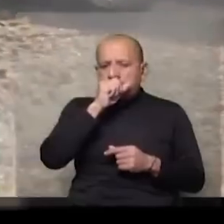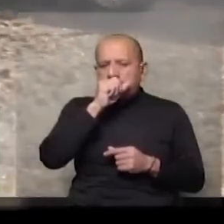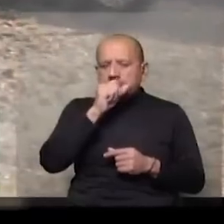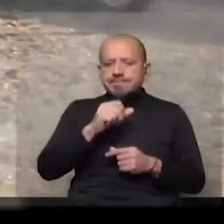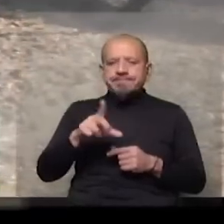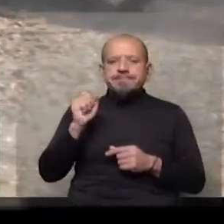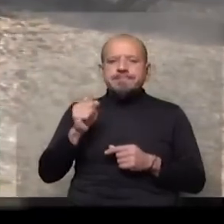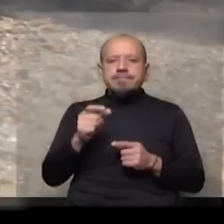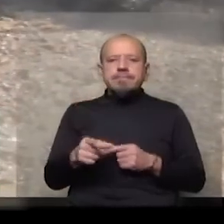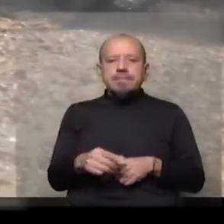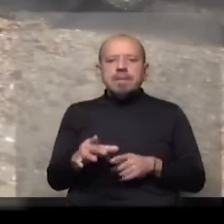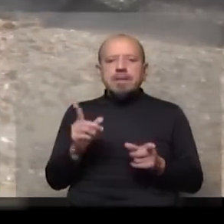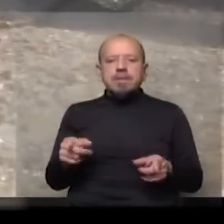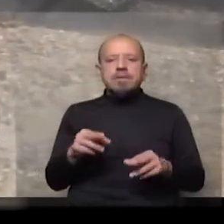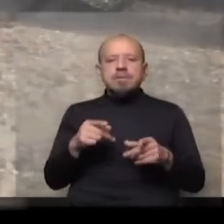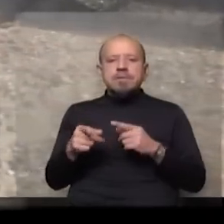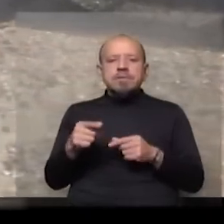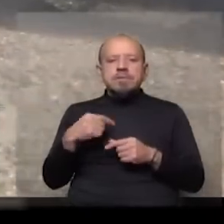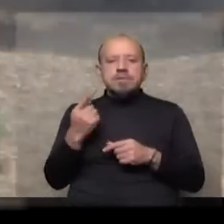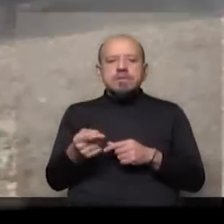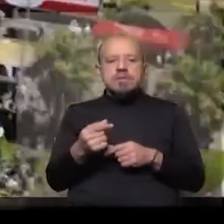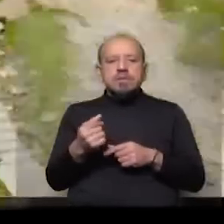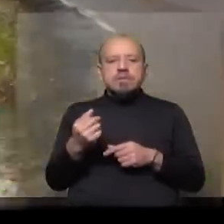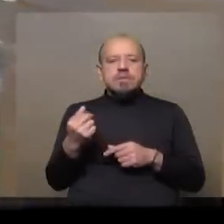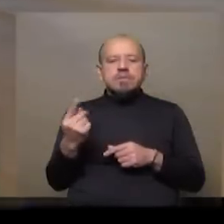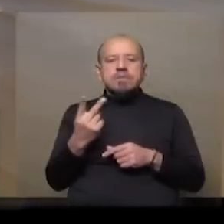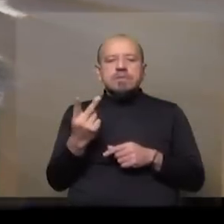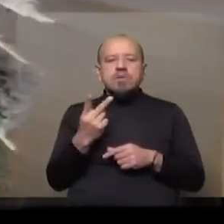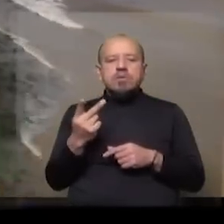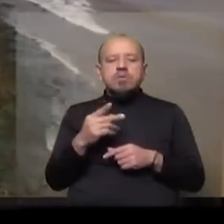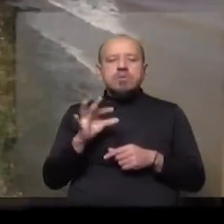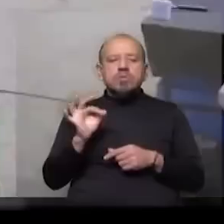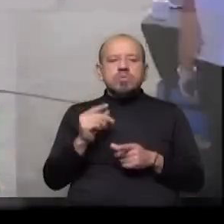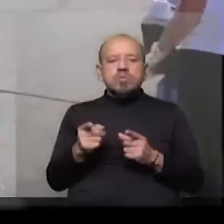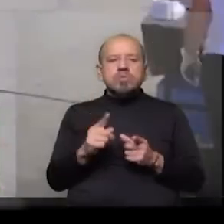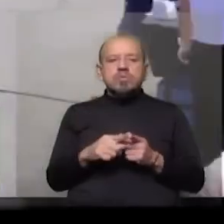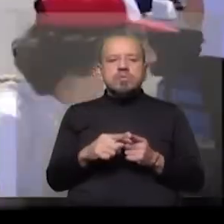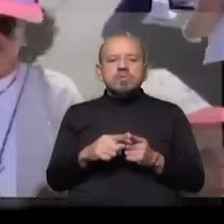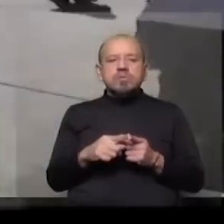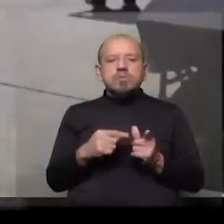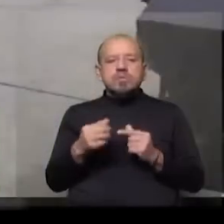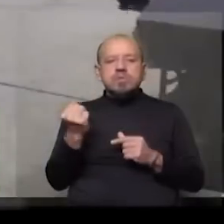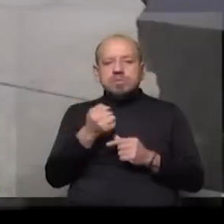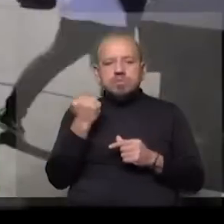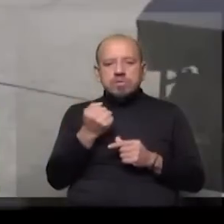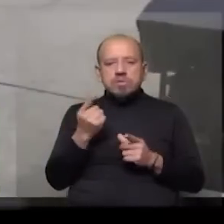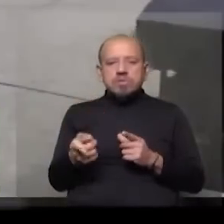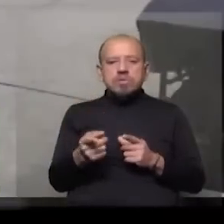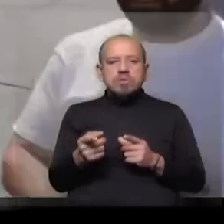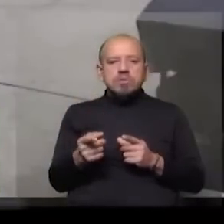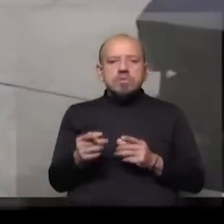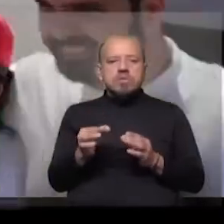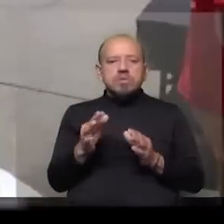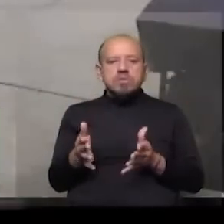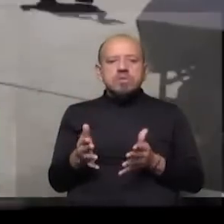Red ticket o el mismo día del evento el próximo 22 de octubre en la Explanada de kibon y lo importante también es que no solo te